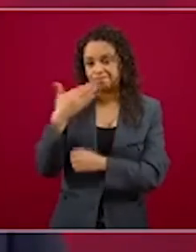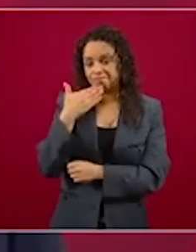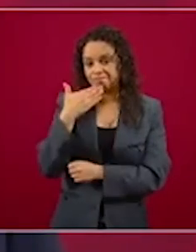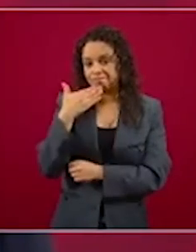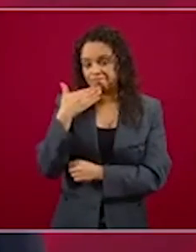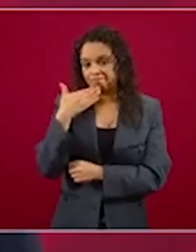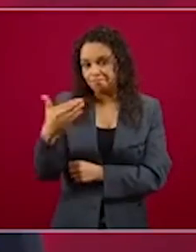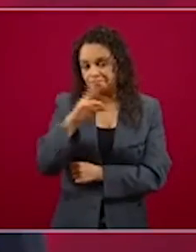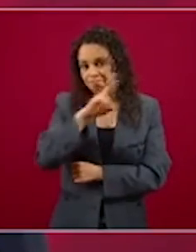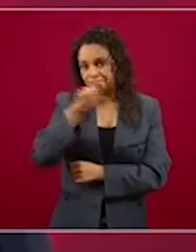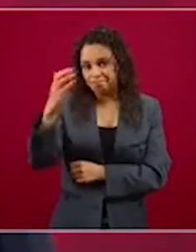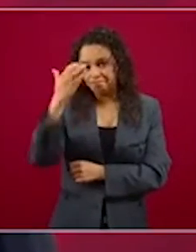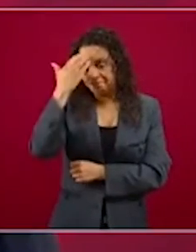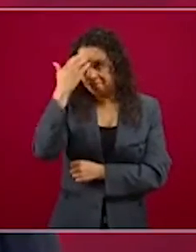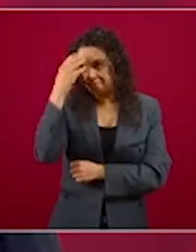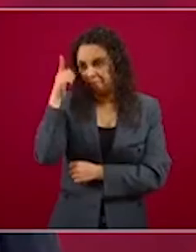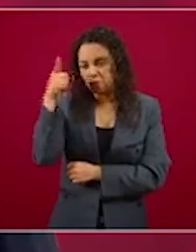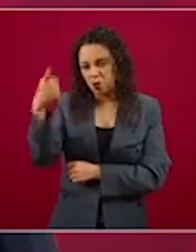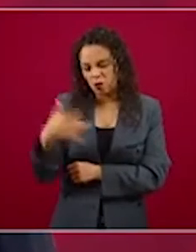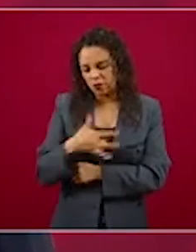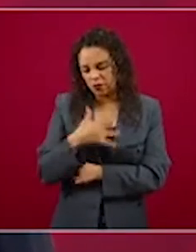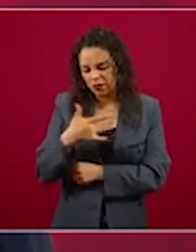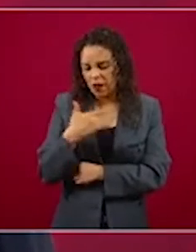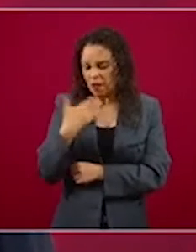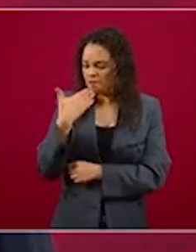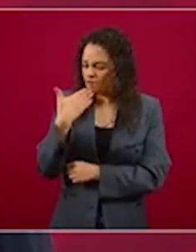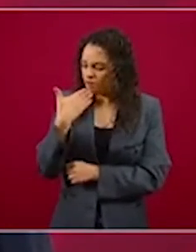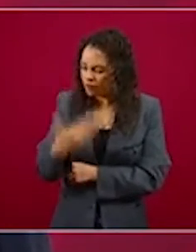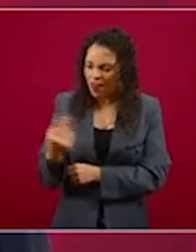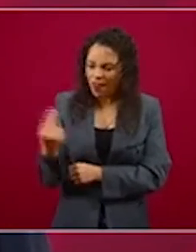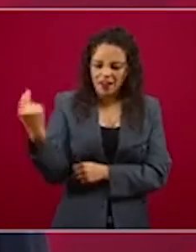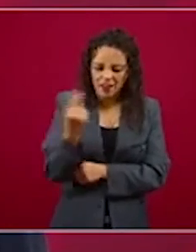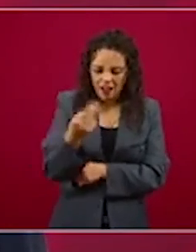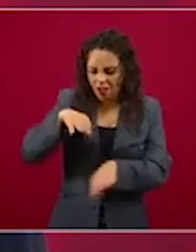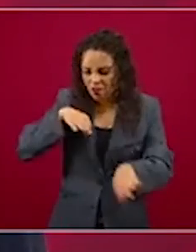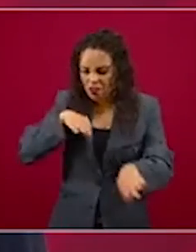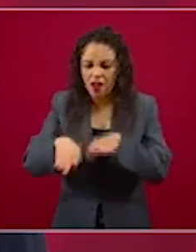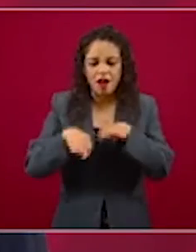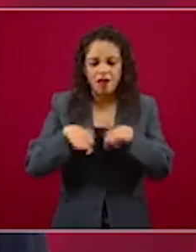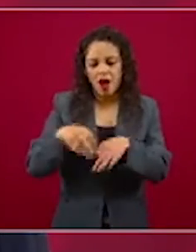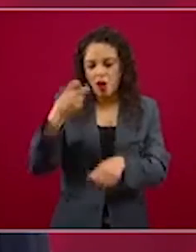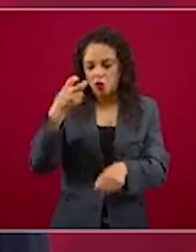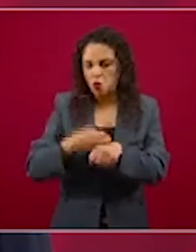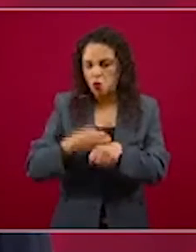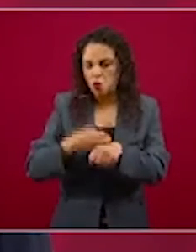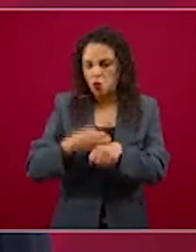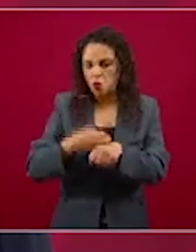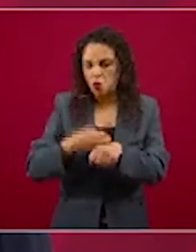vocación productiva.